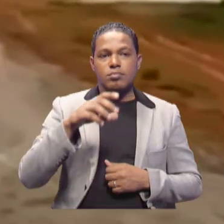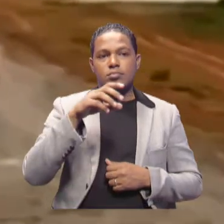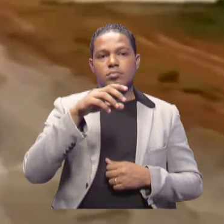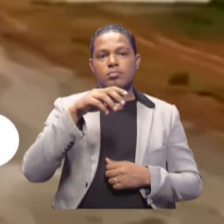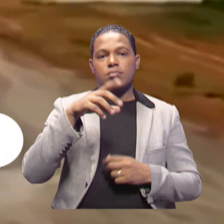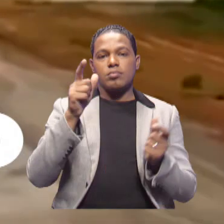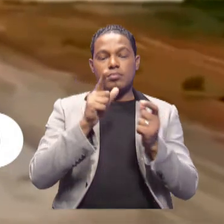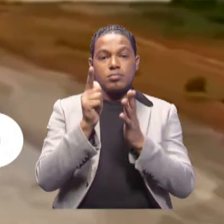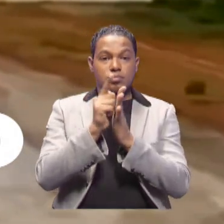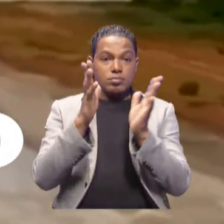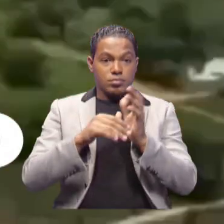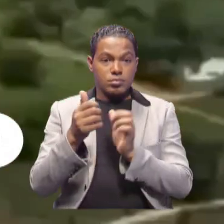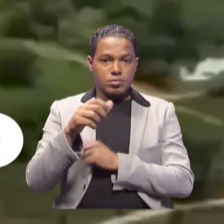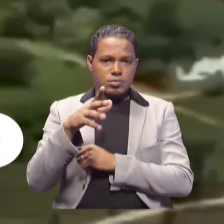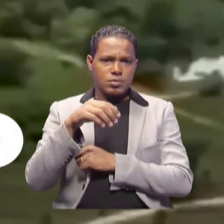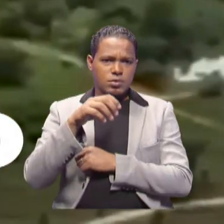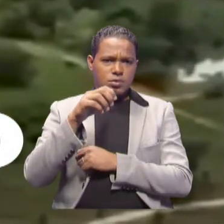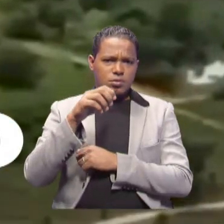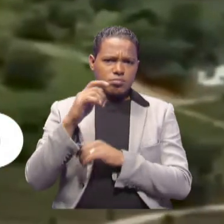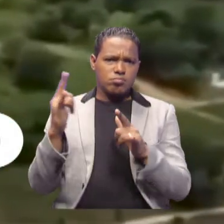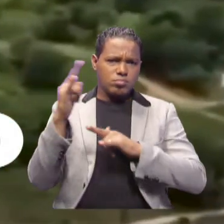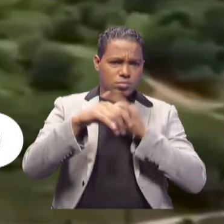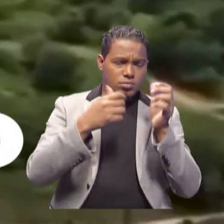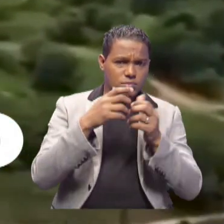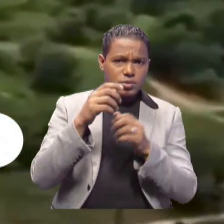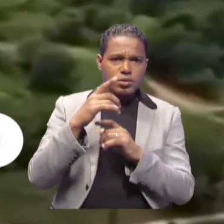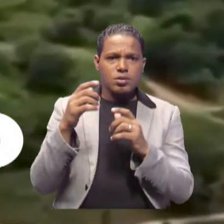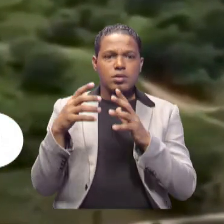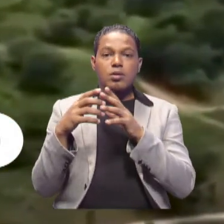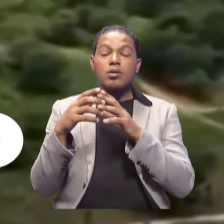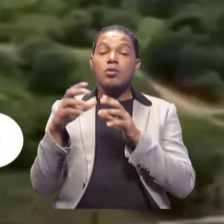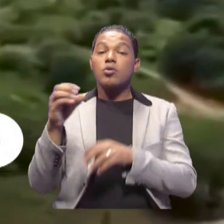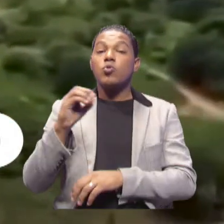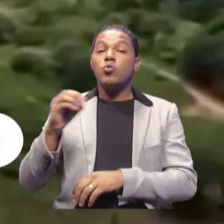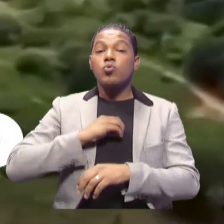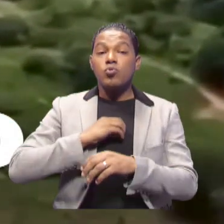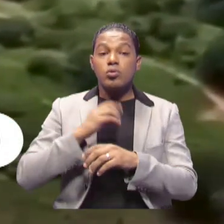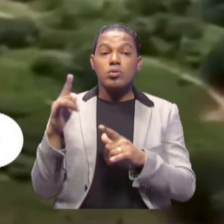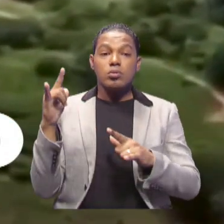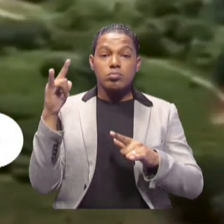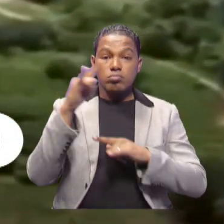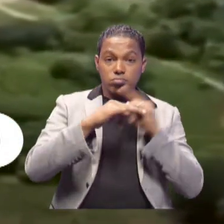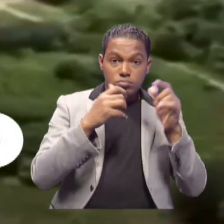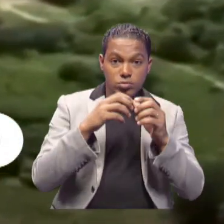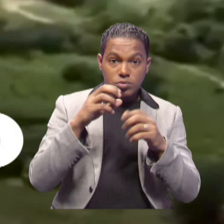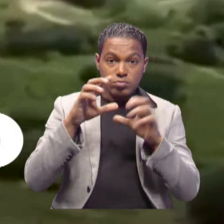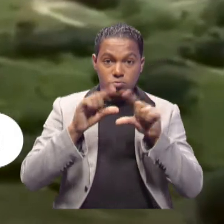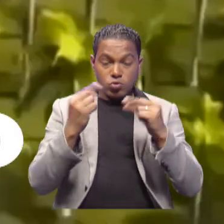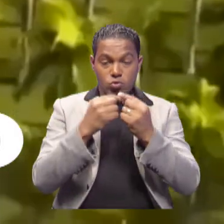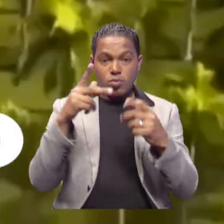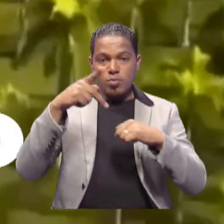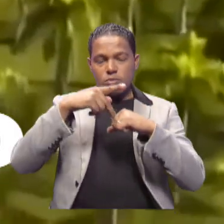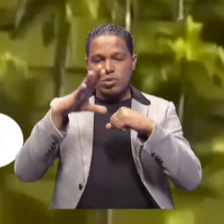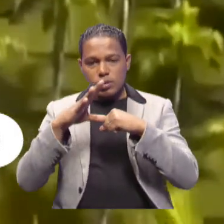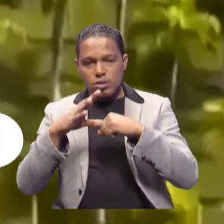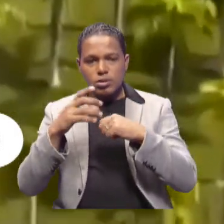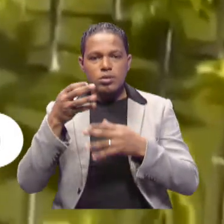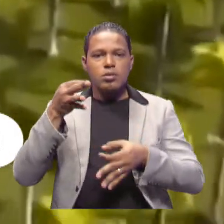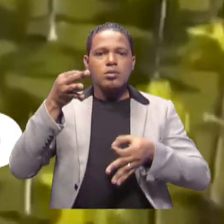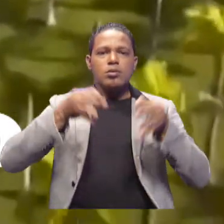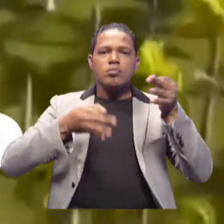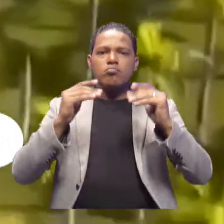Corporación Aeroportuaria del Este. Esta es propietaria del Aeropuerto Internacional de Punta Cana y del Grupo Punta Cana. Declararon que la Suprema Corte de